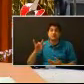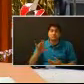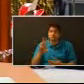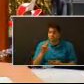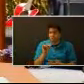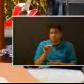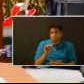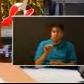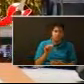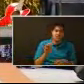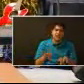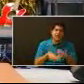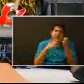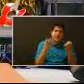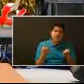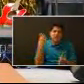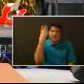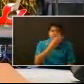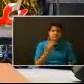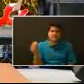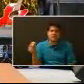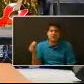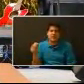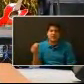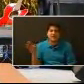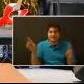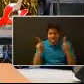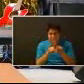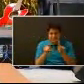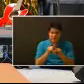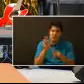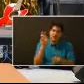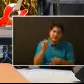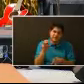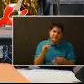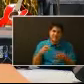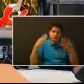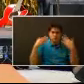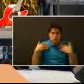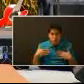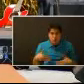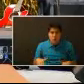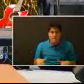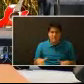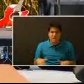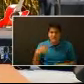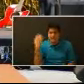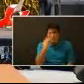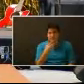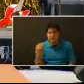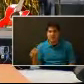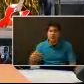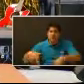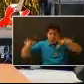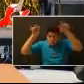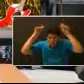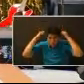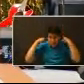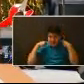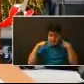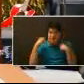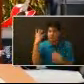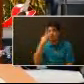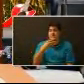Entonces, para espiritualmente es lo mismo, necesitamos tener cobertura, necesitamos cubrirnos, necesitamos envolvernos,